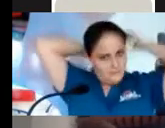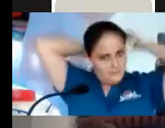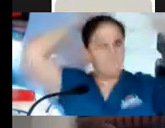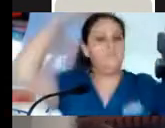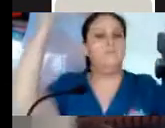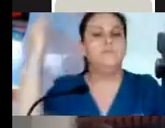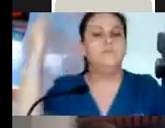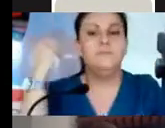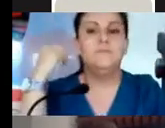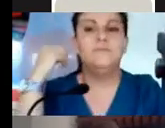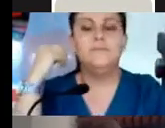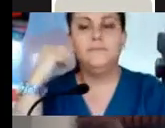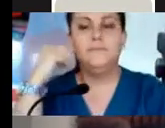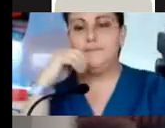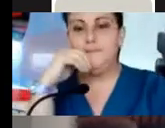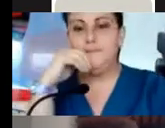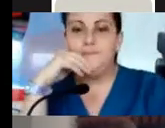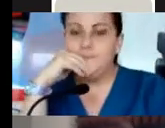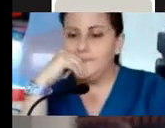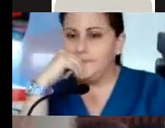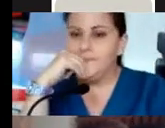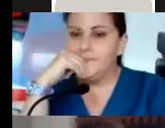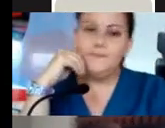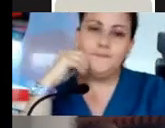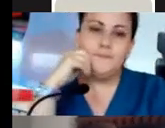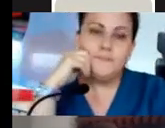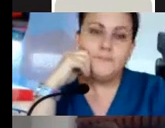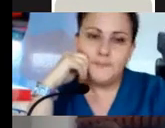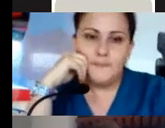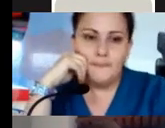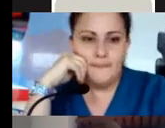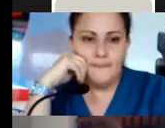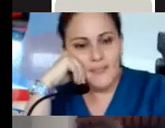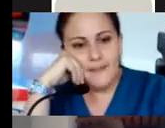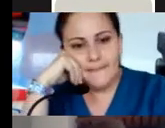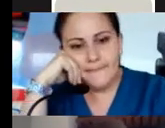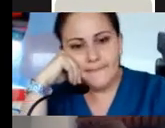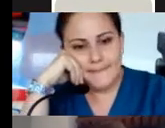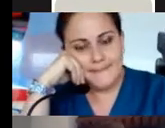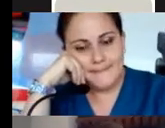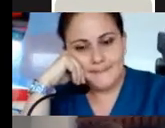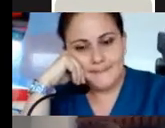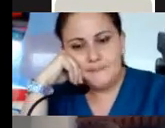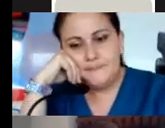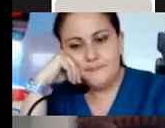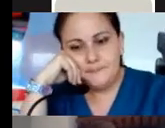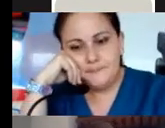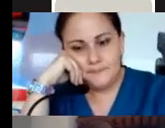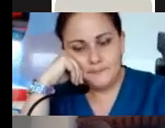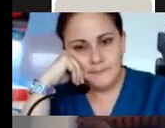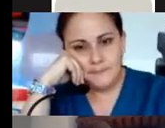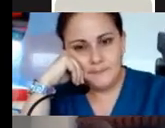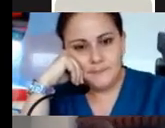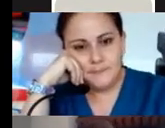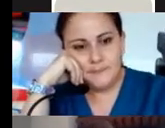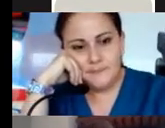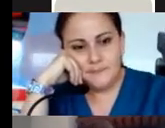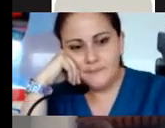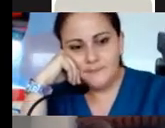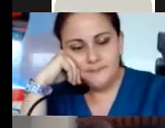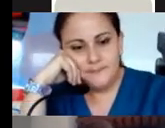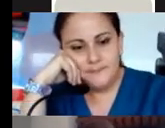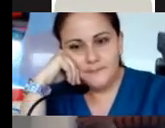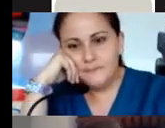lo golpean con alguna punta, algo que está dentro del baúl, o que está realmente algo que corte.